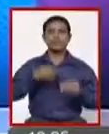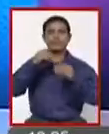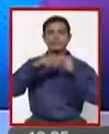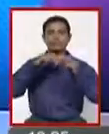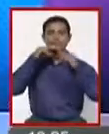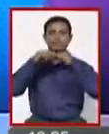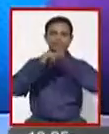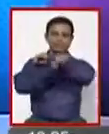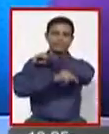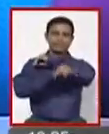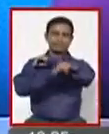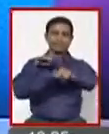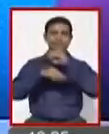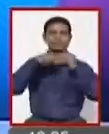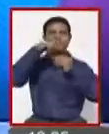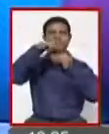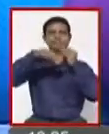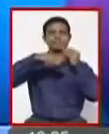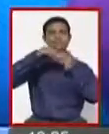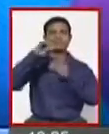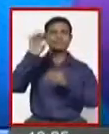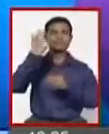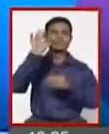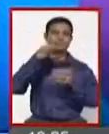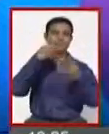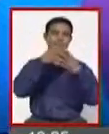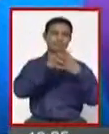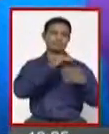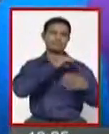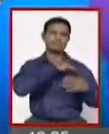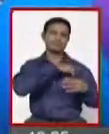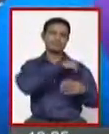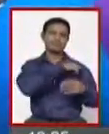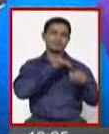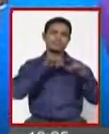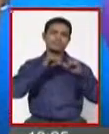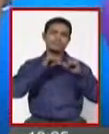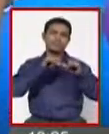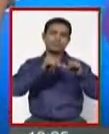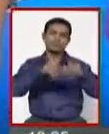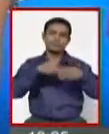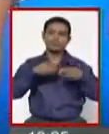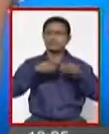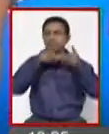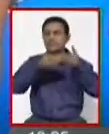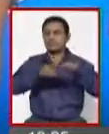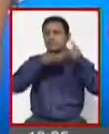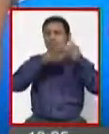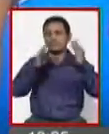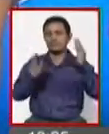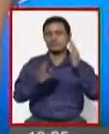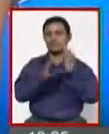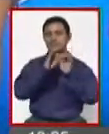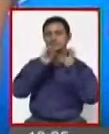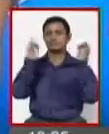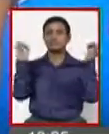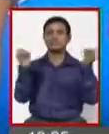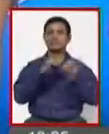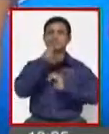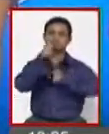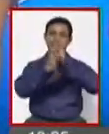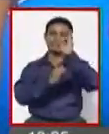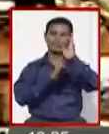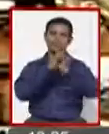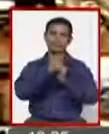Y en noticias nacionales, referente a los 9 detenidos en Chile, continuarán presentando denuncias ante organismos